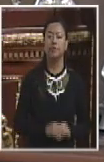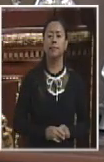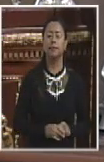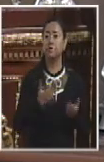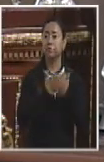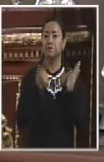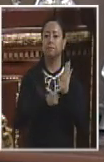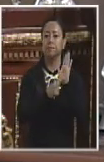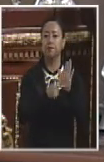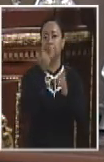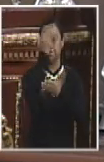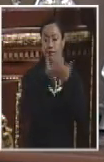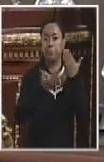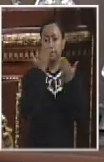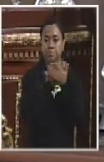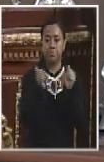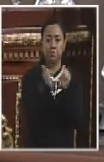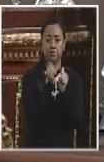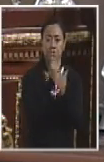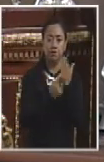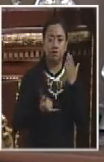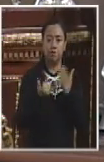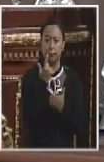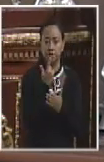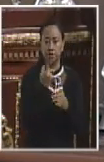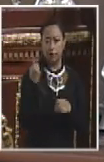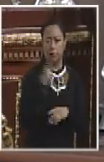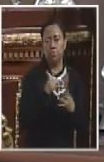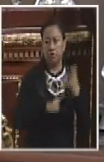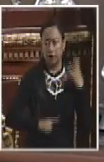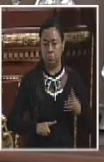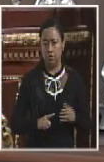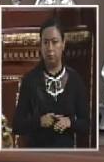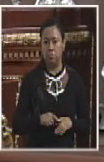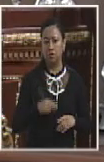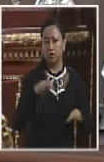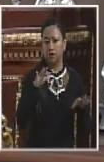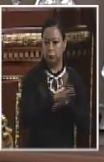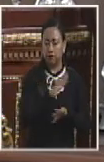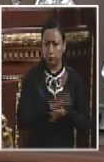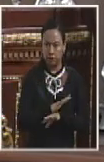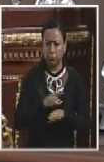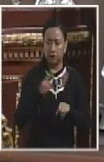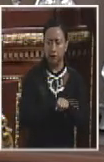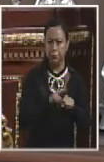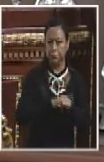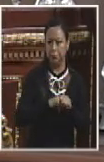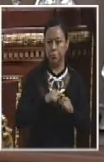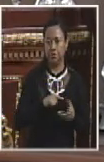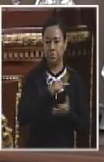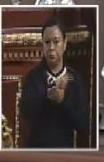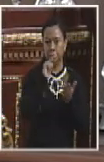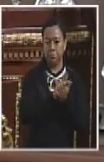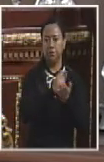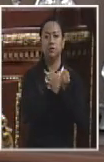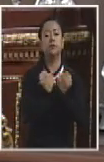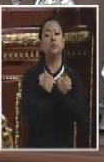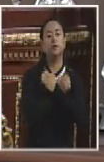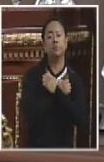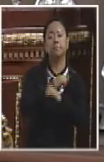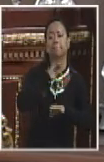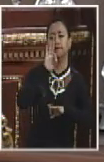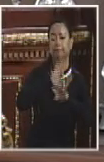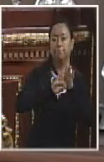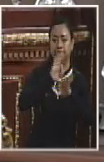Para presentar una iniciativa con proyecto de decreto por el que se reforma la denominación de la Ley de Educación Física y Deporte